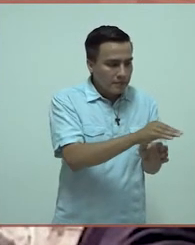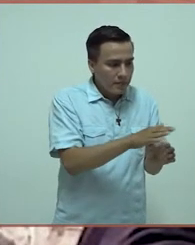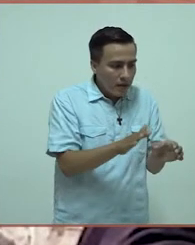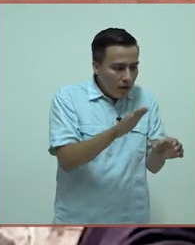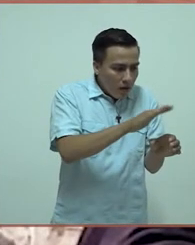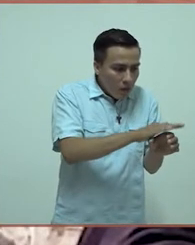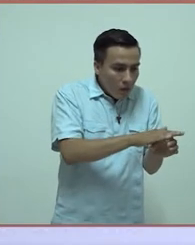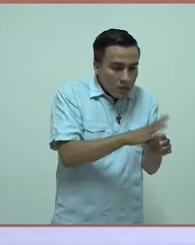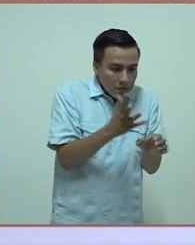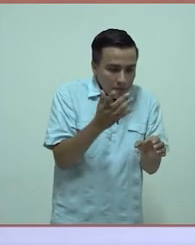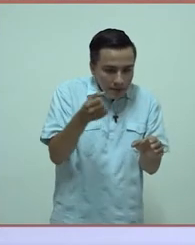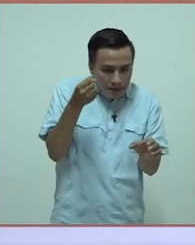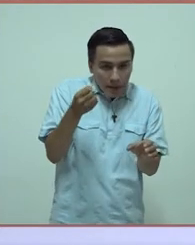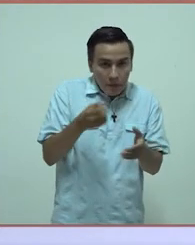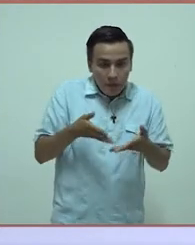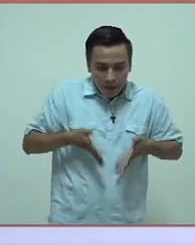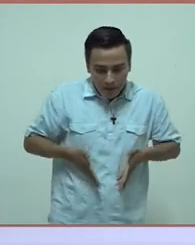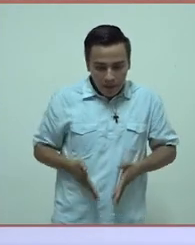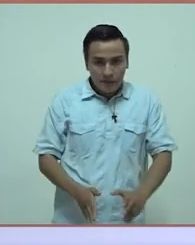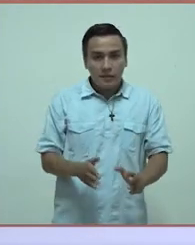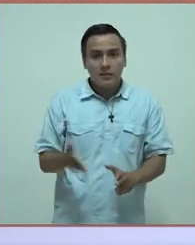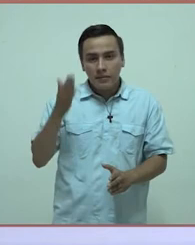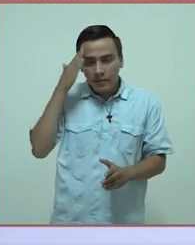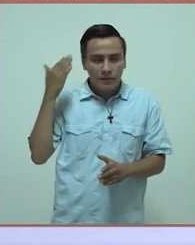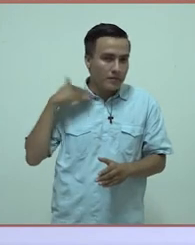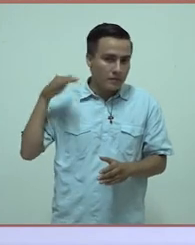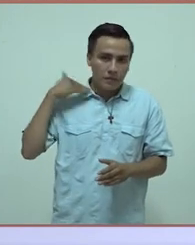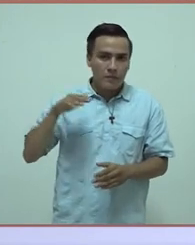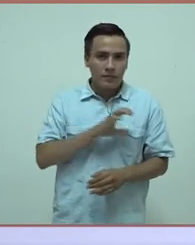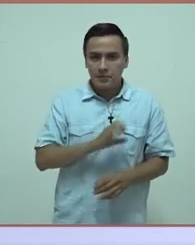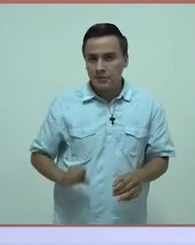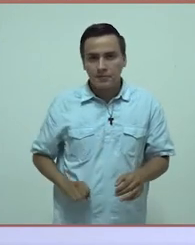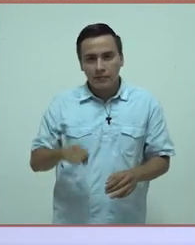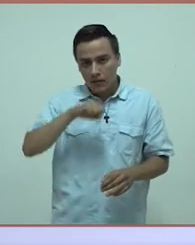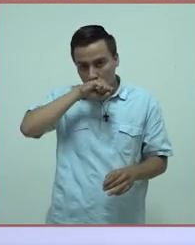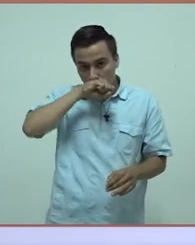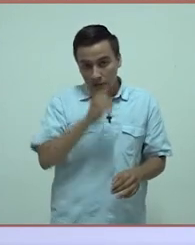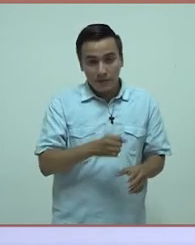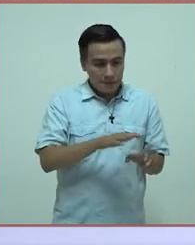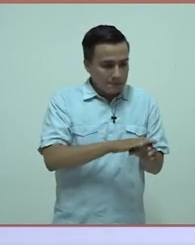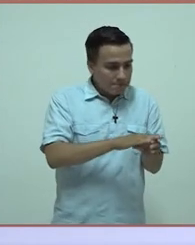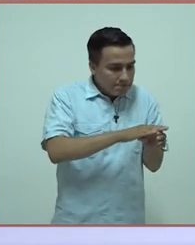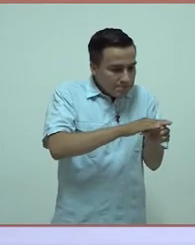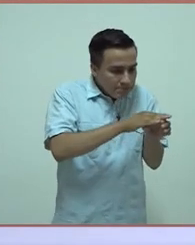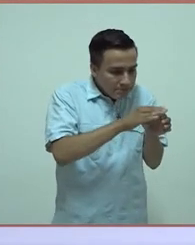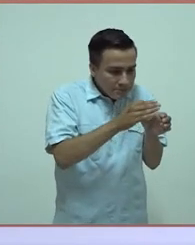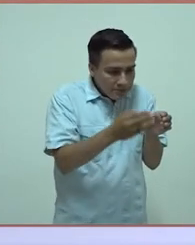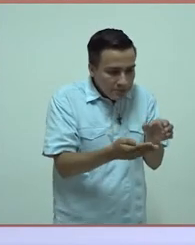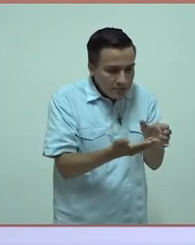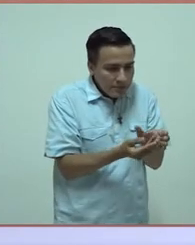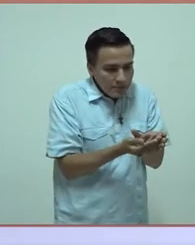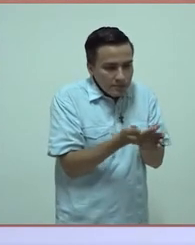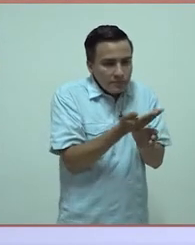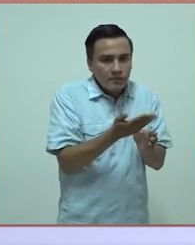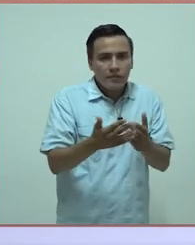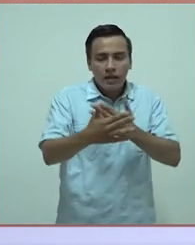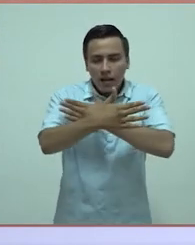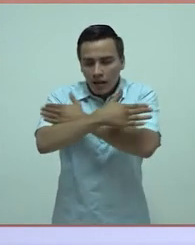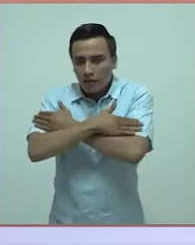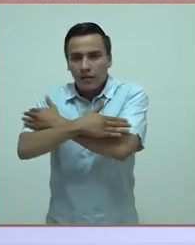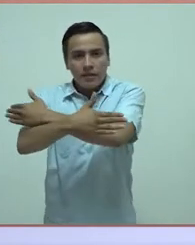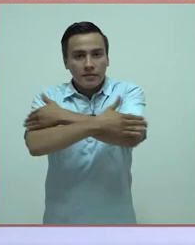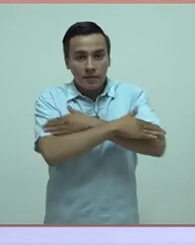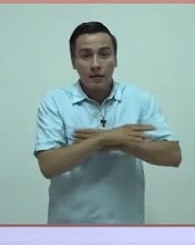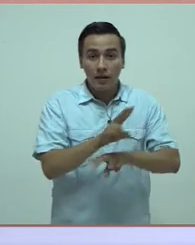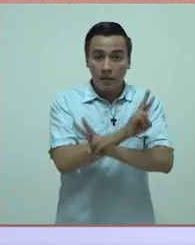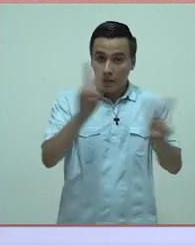Jesús oculto que está por nacer. Y lo sabemos, la costumbre salvadoreña nuestra, destapar a ese niño y darnos ese abrazo